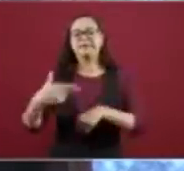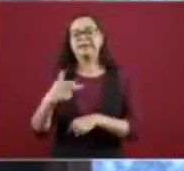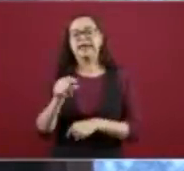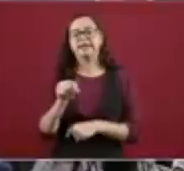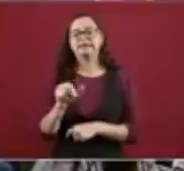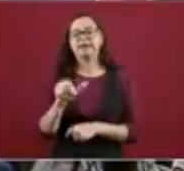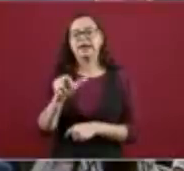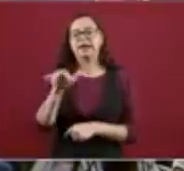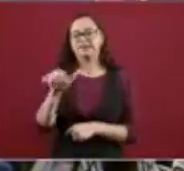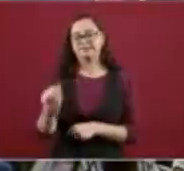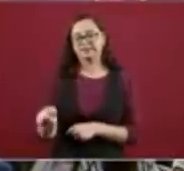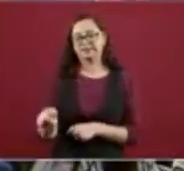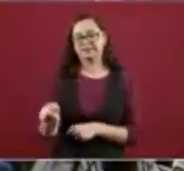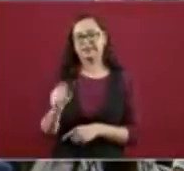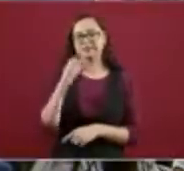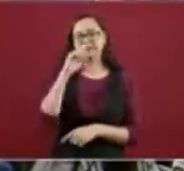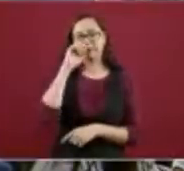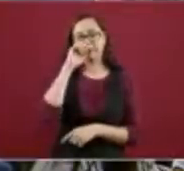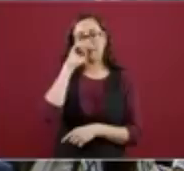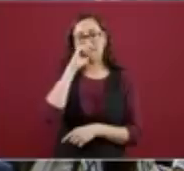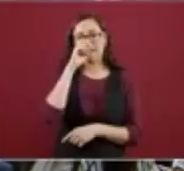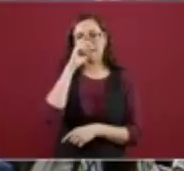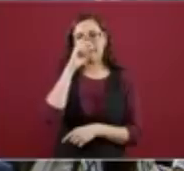se resolvió